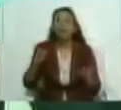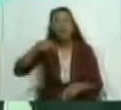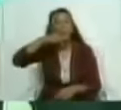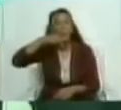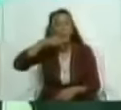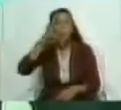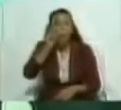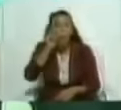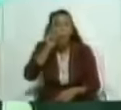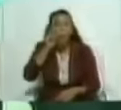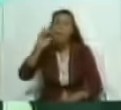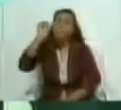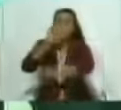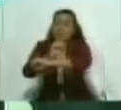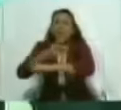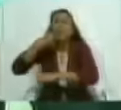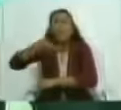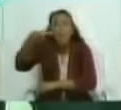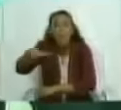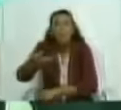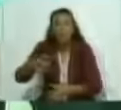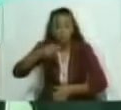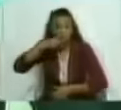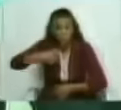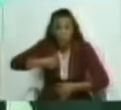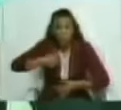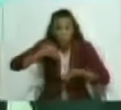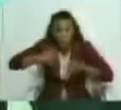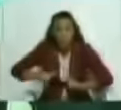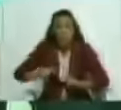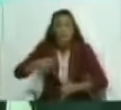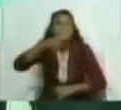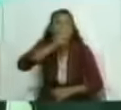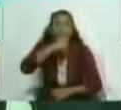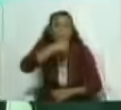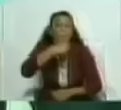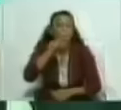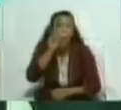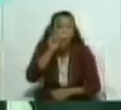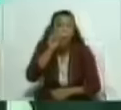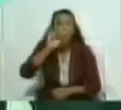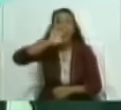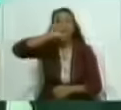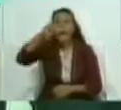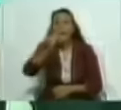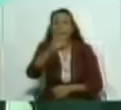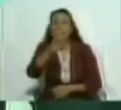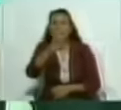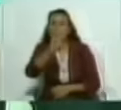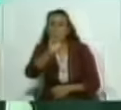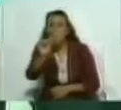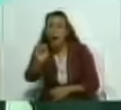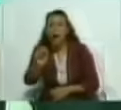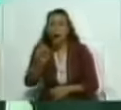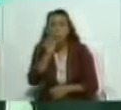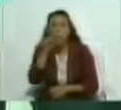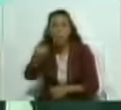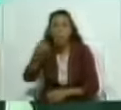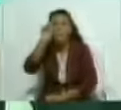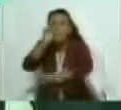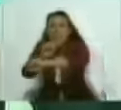de un hombre que fue preso político. Mi abuelo, Gaspar Rodríguez,